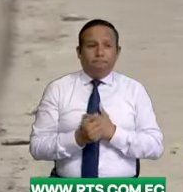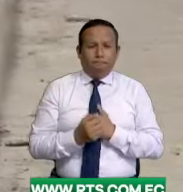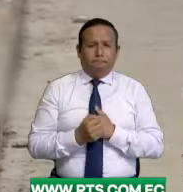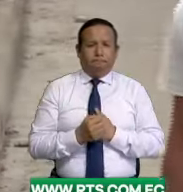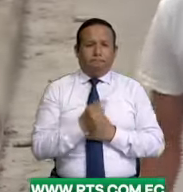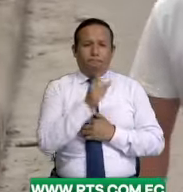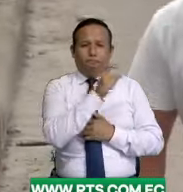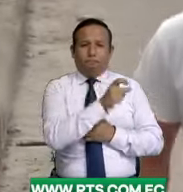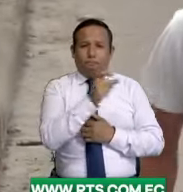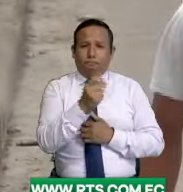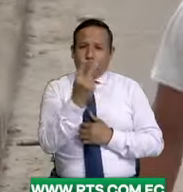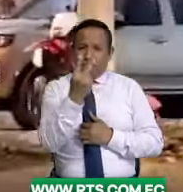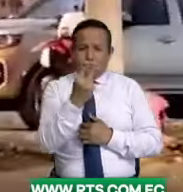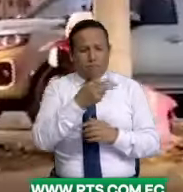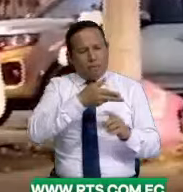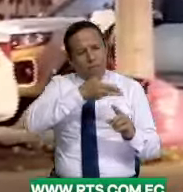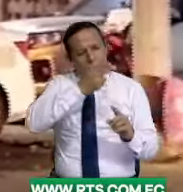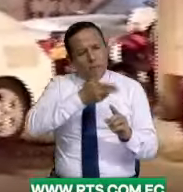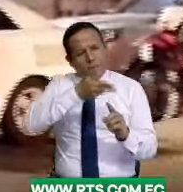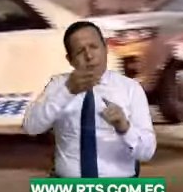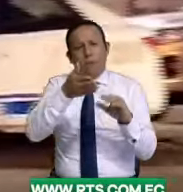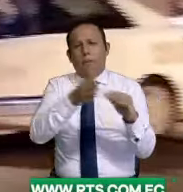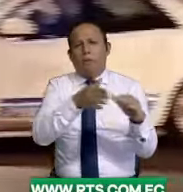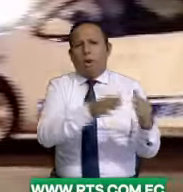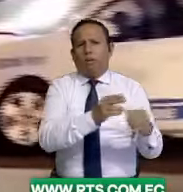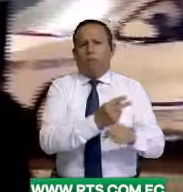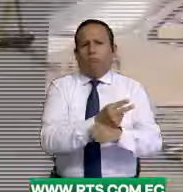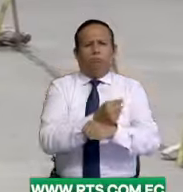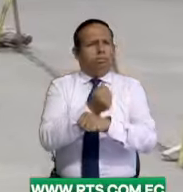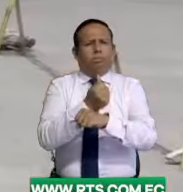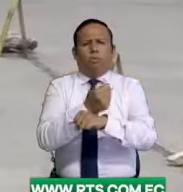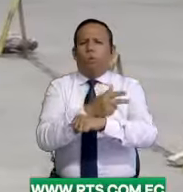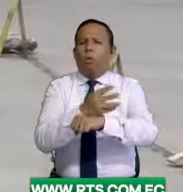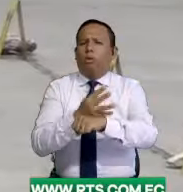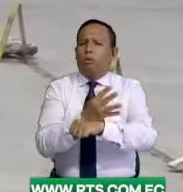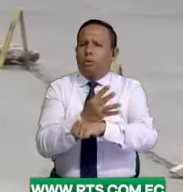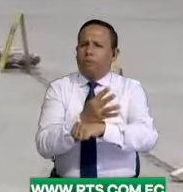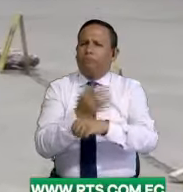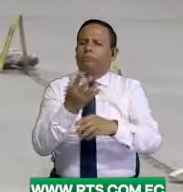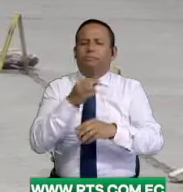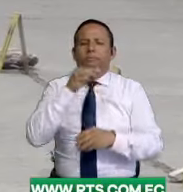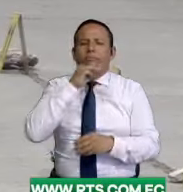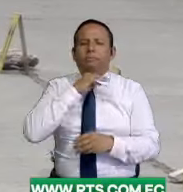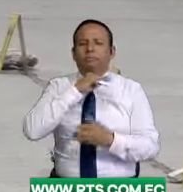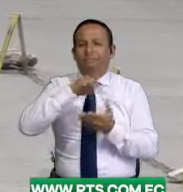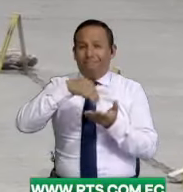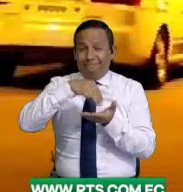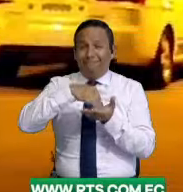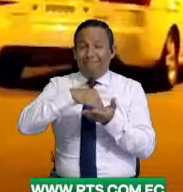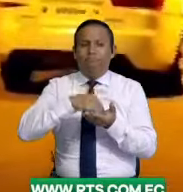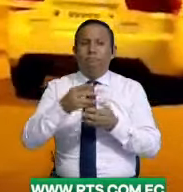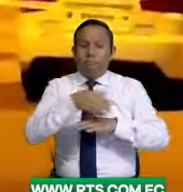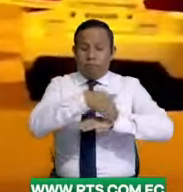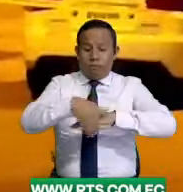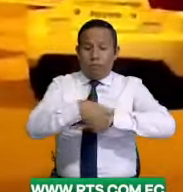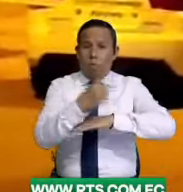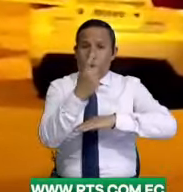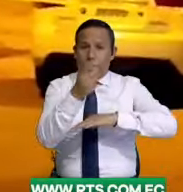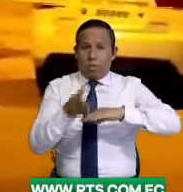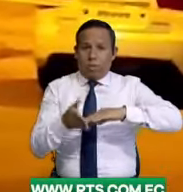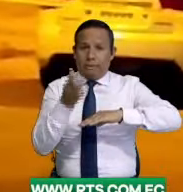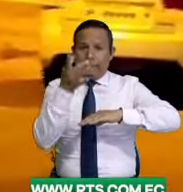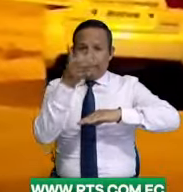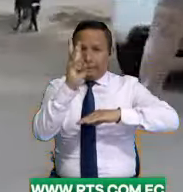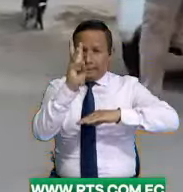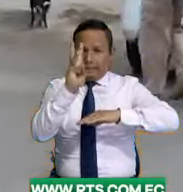Dos personas fueron asesinadas al estilo sicariato en menos de 4 horas en Manta, provincia de Manabí. El primer hecho ocurrió en la calle 11 y avenida